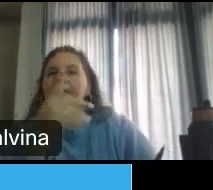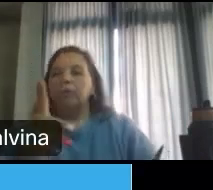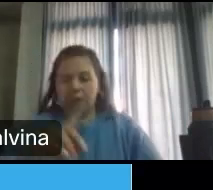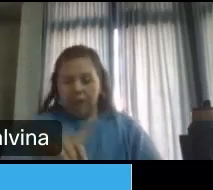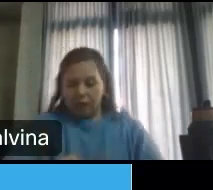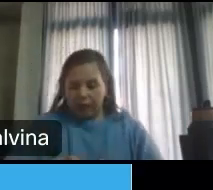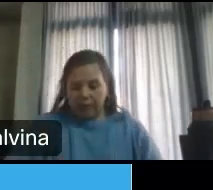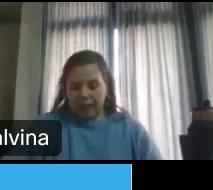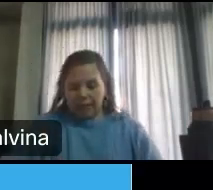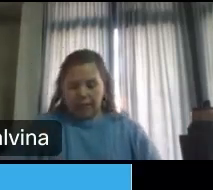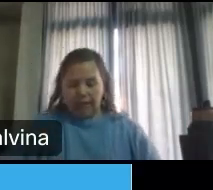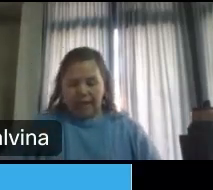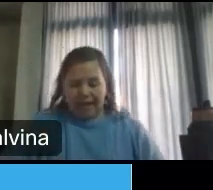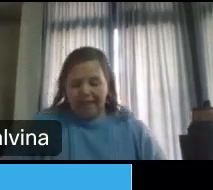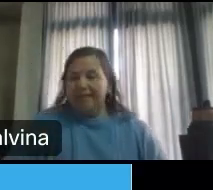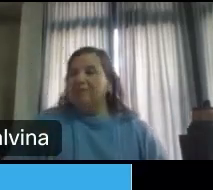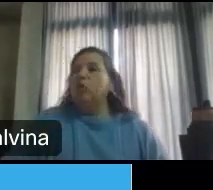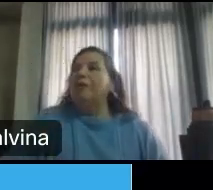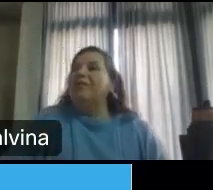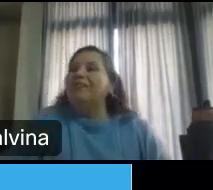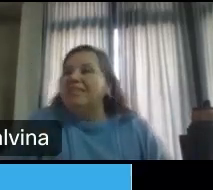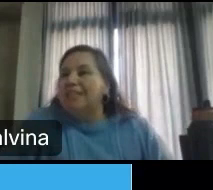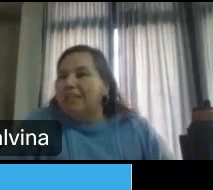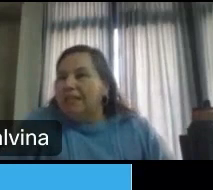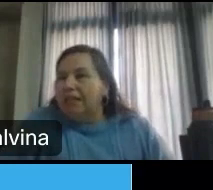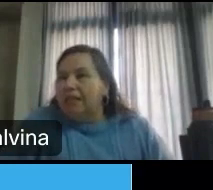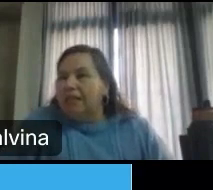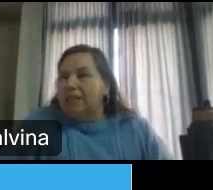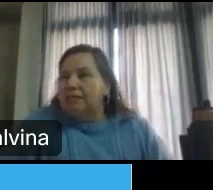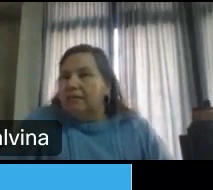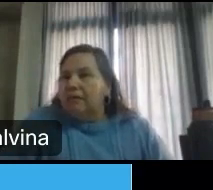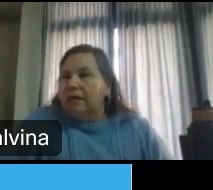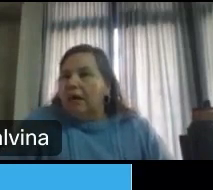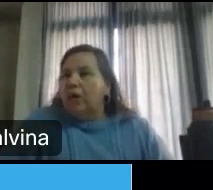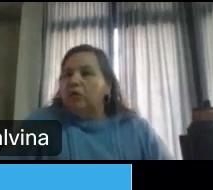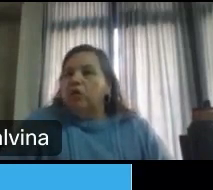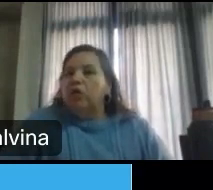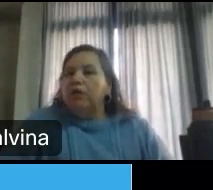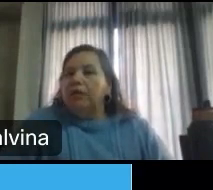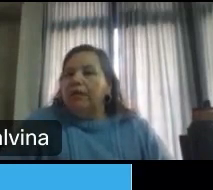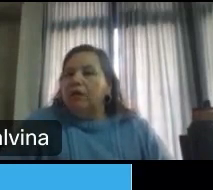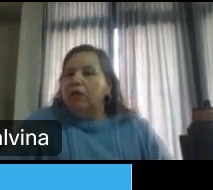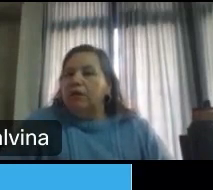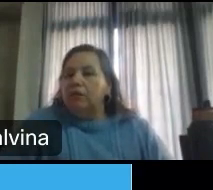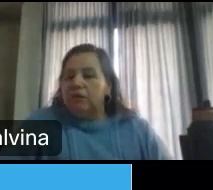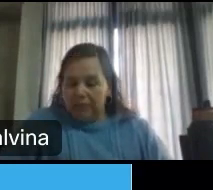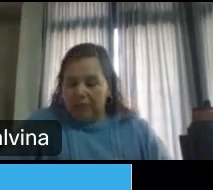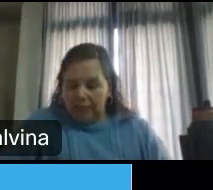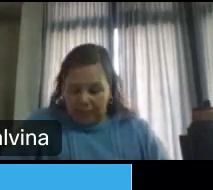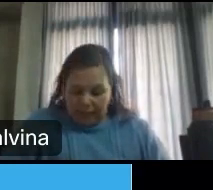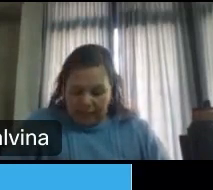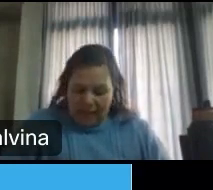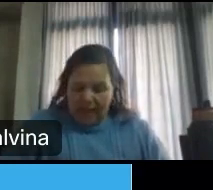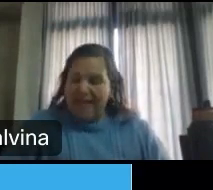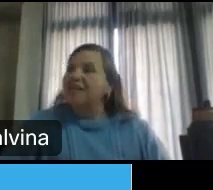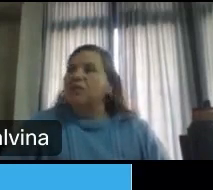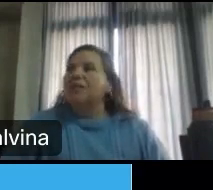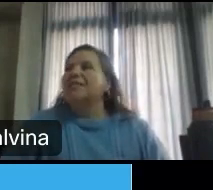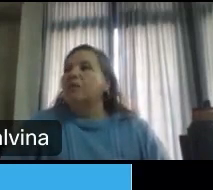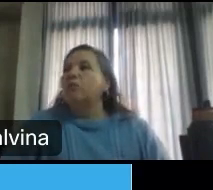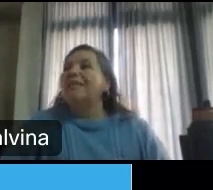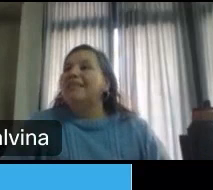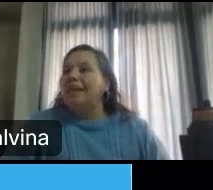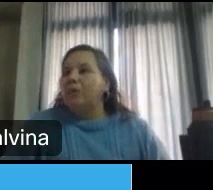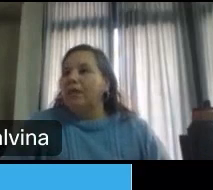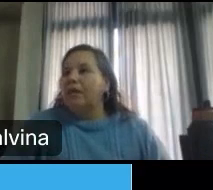Salud Mental, que no es algo natural, que es algo que hace pocos años que tenemos, que es una herramienta sumamente valiosa, que si bien tiene